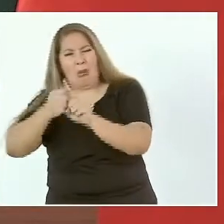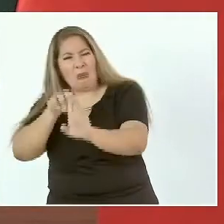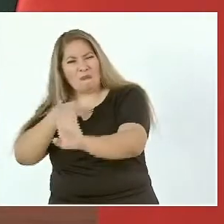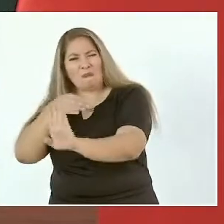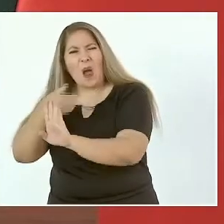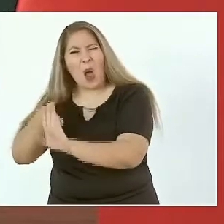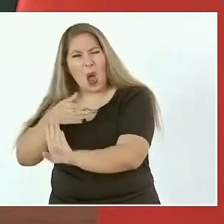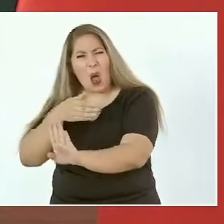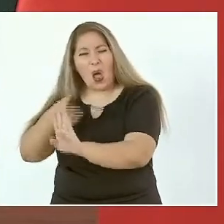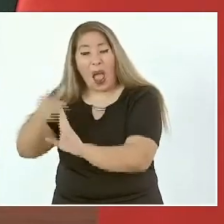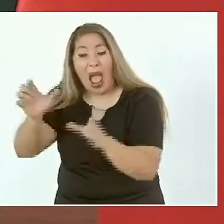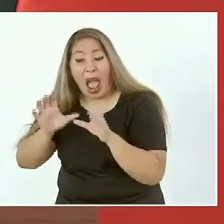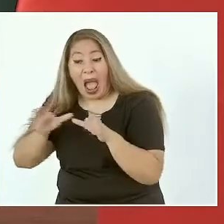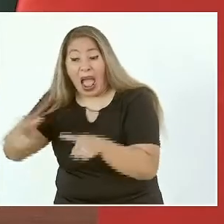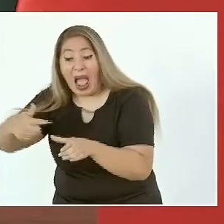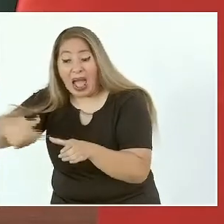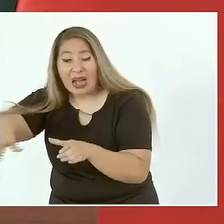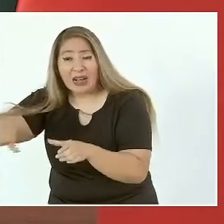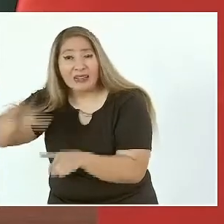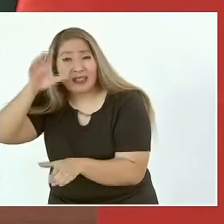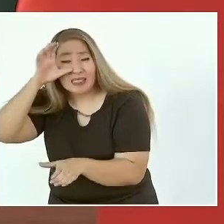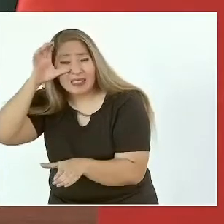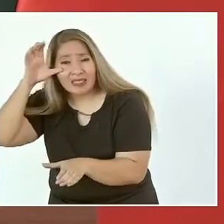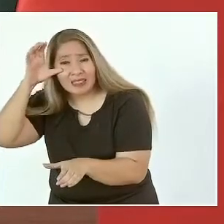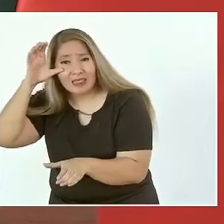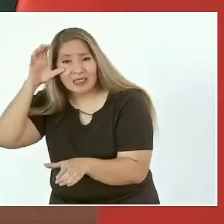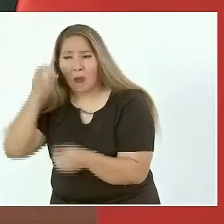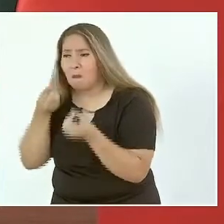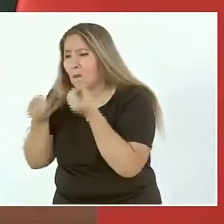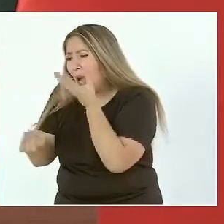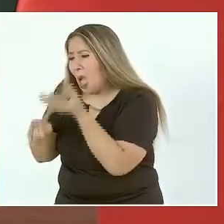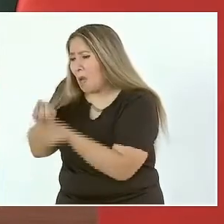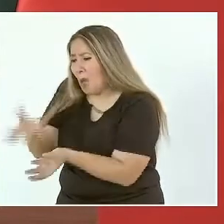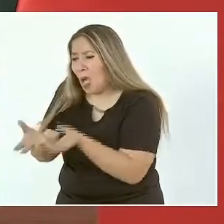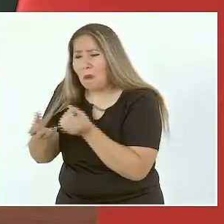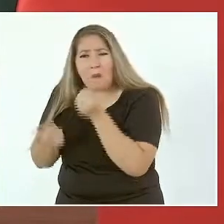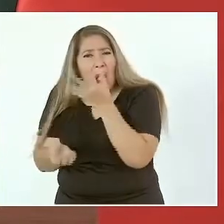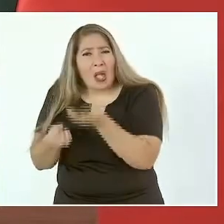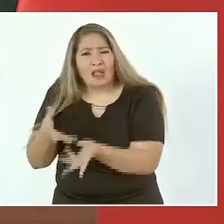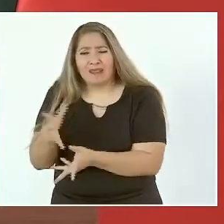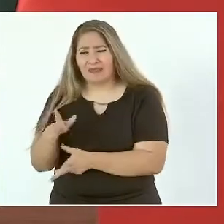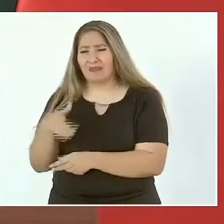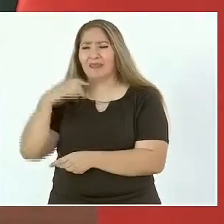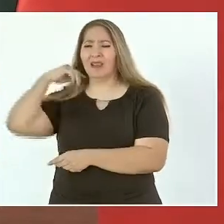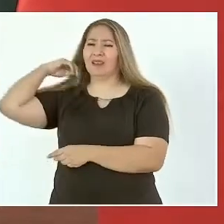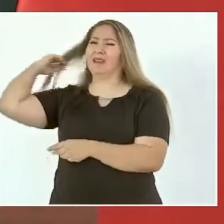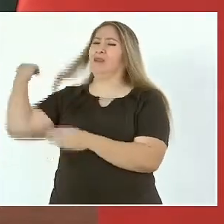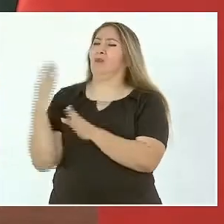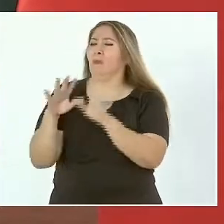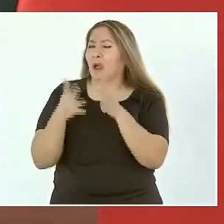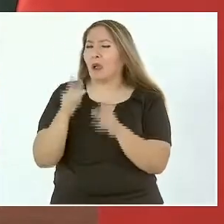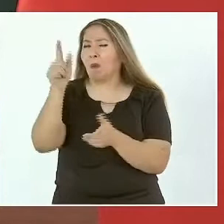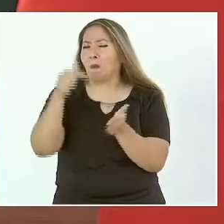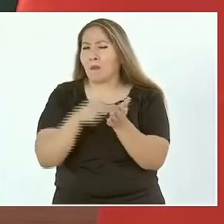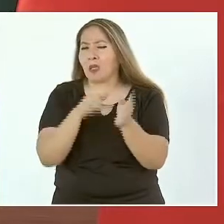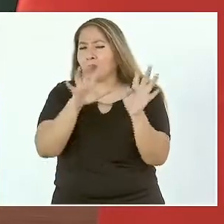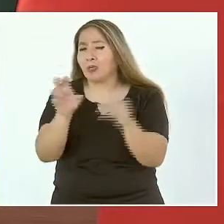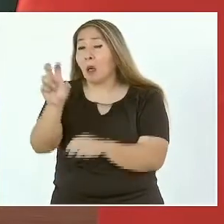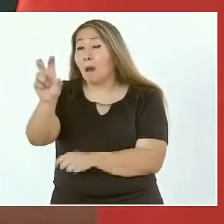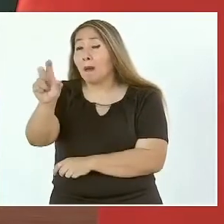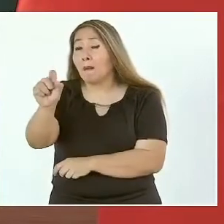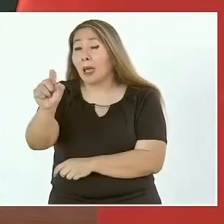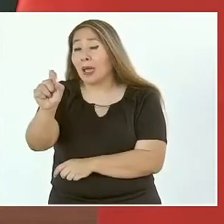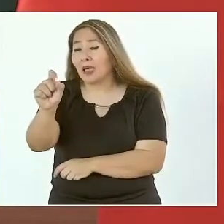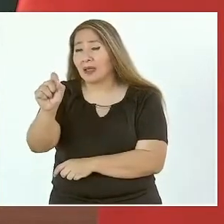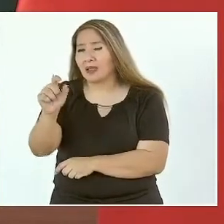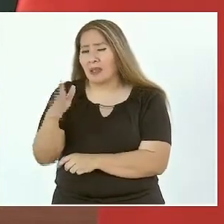y se mantuvo durante la siguiente década con expresiones de intolerancia en aumento. A partir de los años 20, el